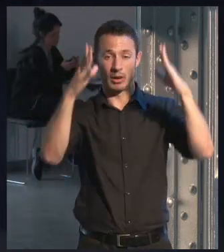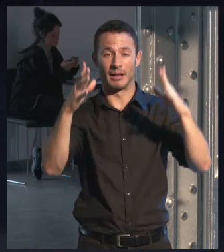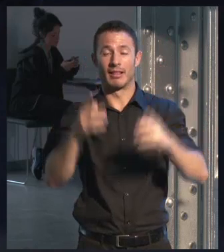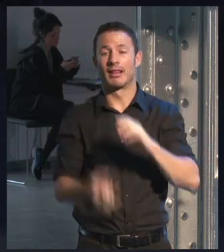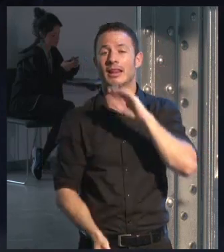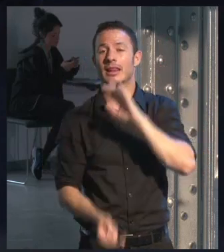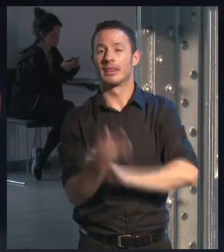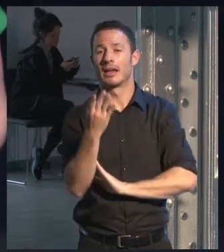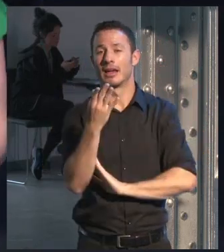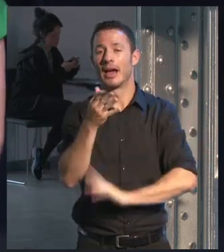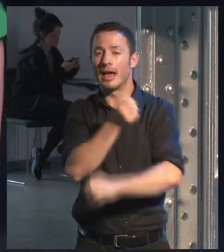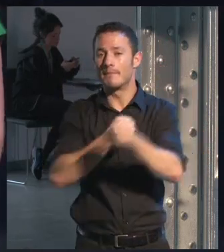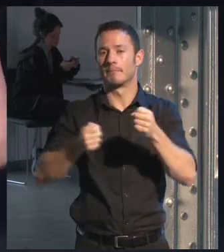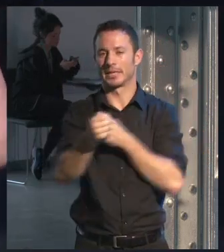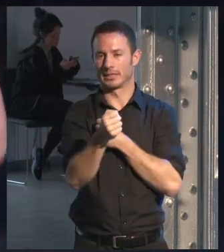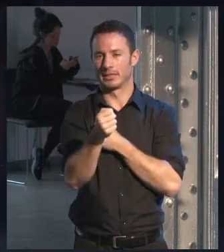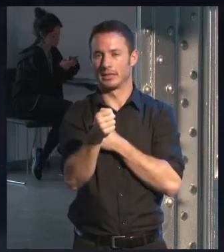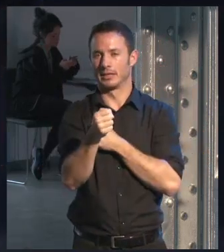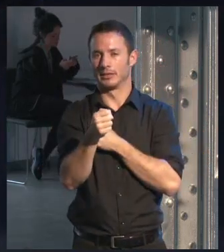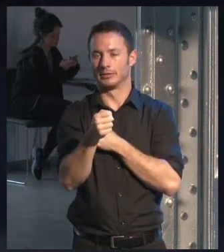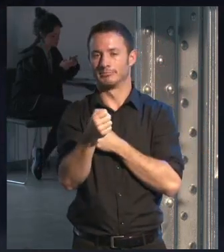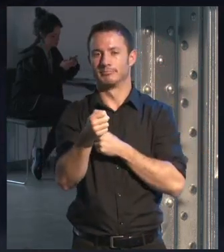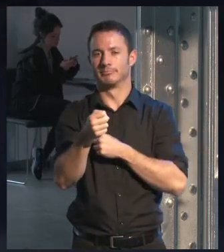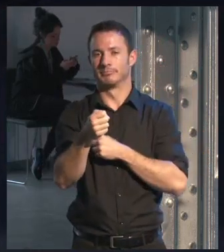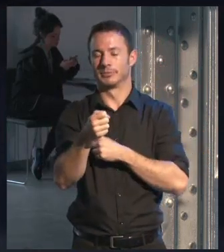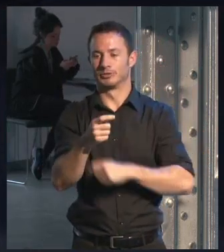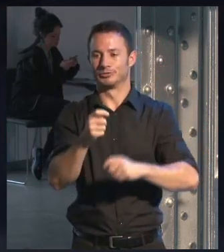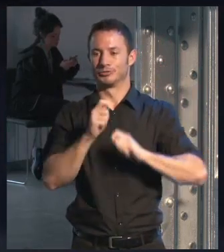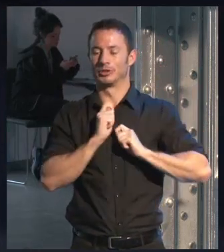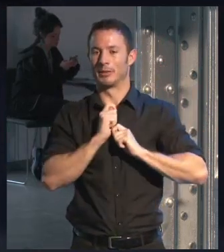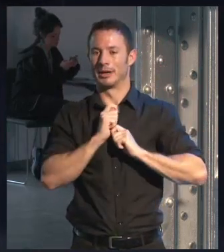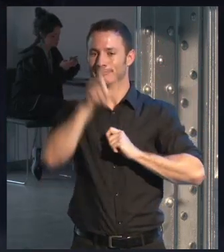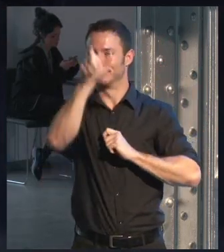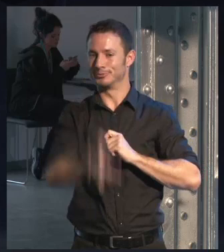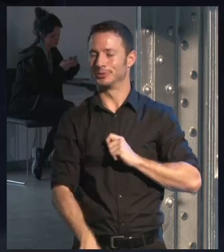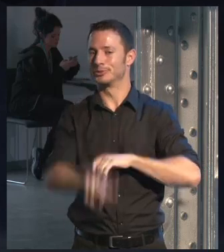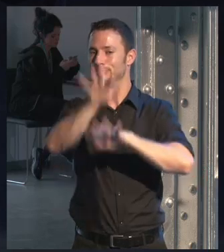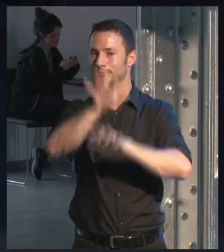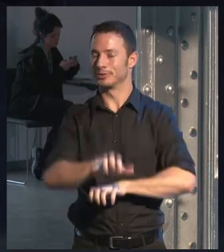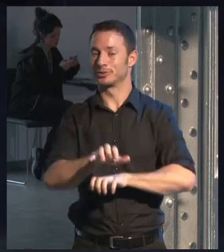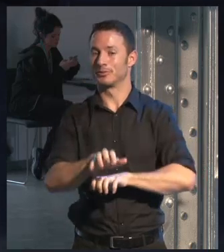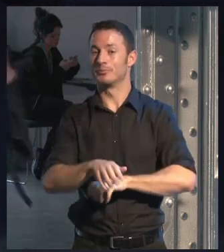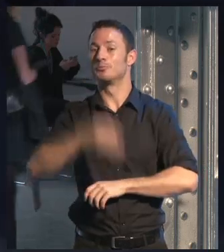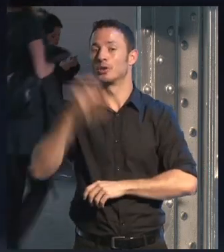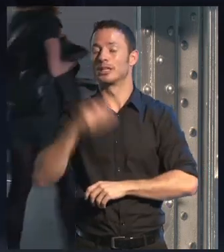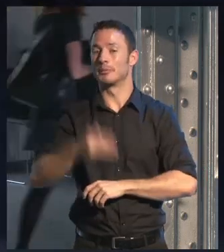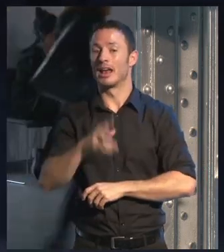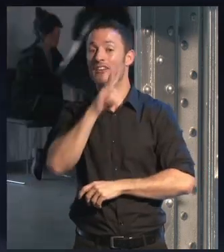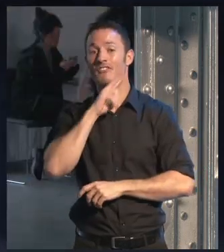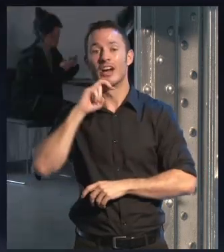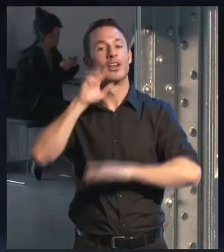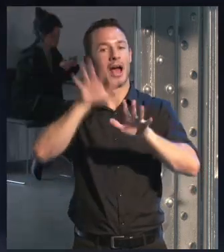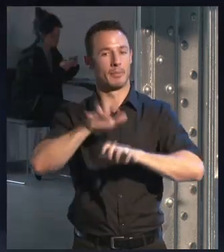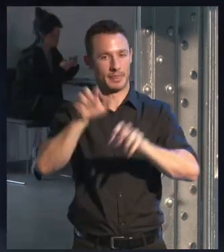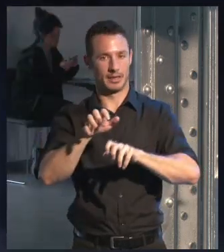de empatía, de ponernos en el lugar del otro, y eso es clave en el aprendizaje en valores y sobre todo es clave